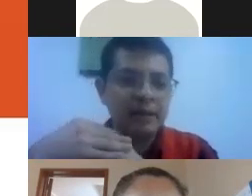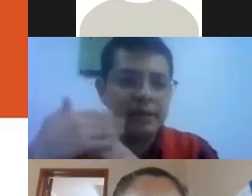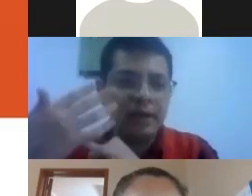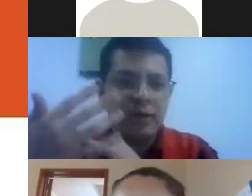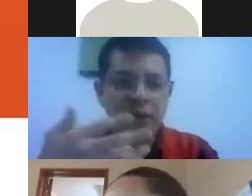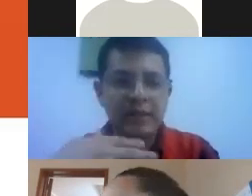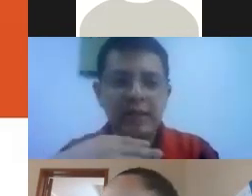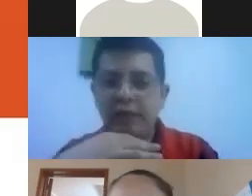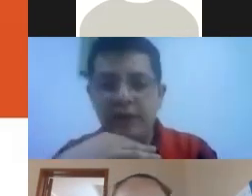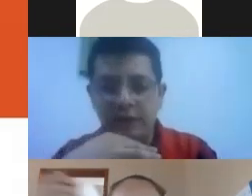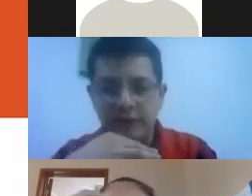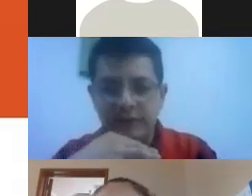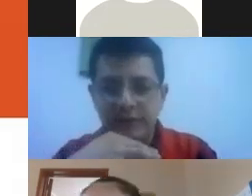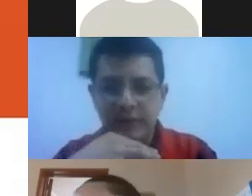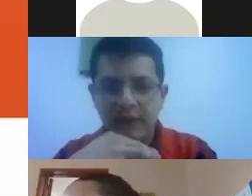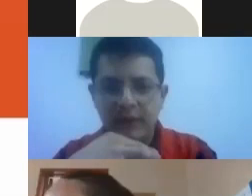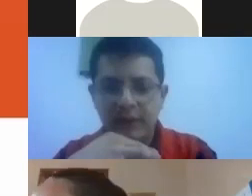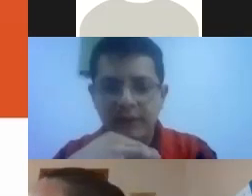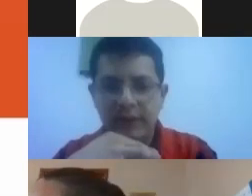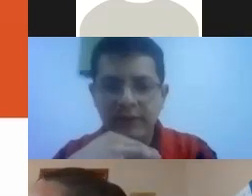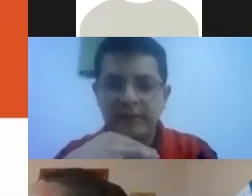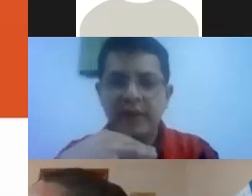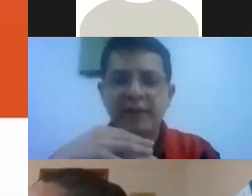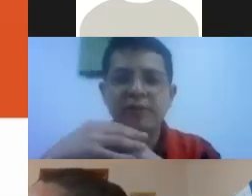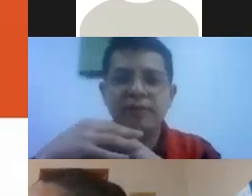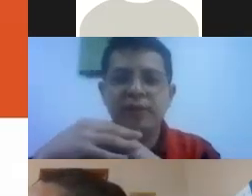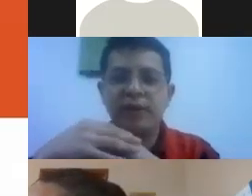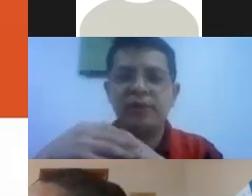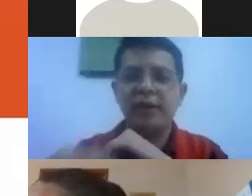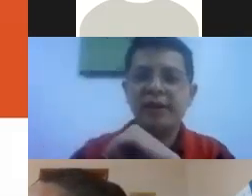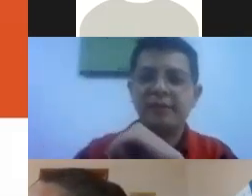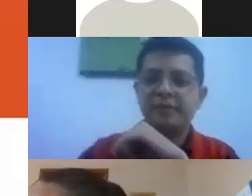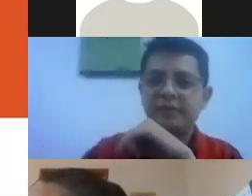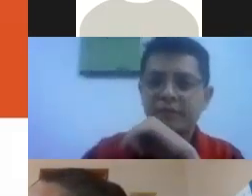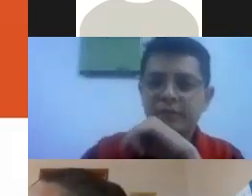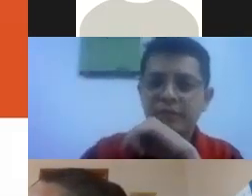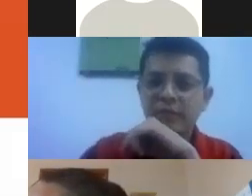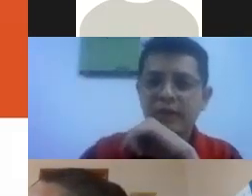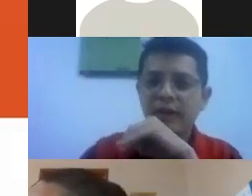piel con ese químico, ¿ok? Ese es un punto a considerar.